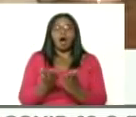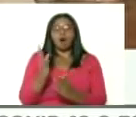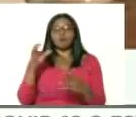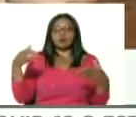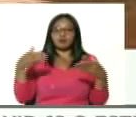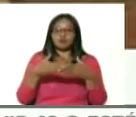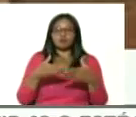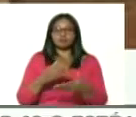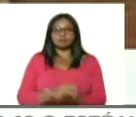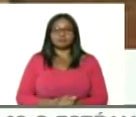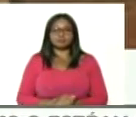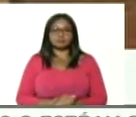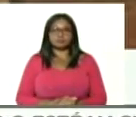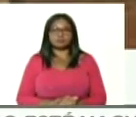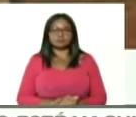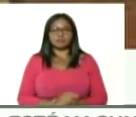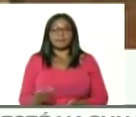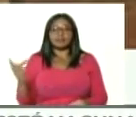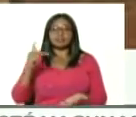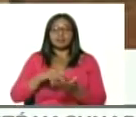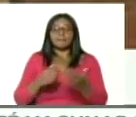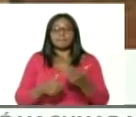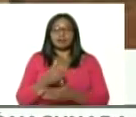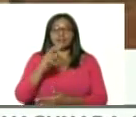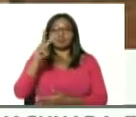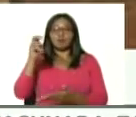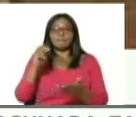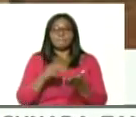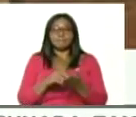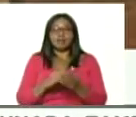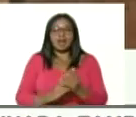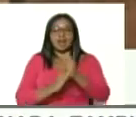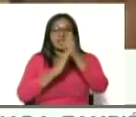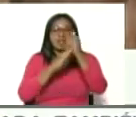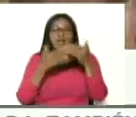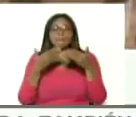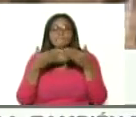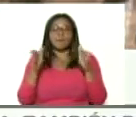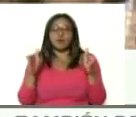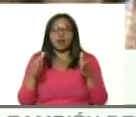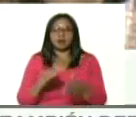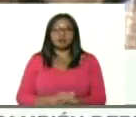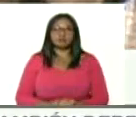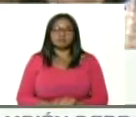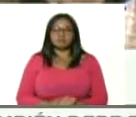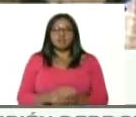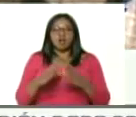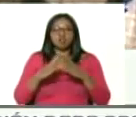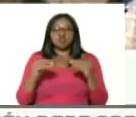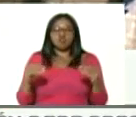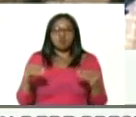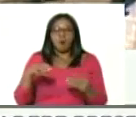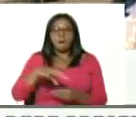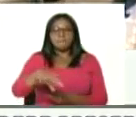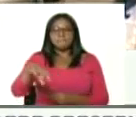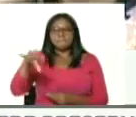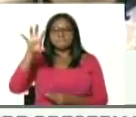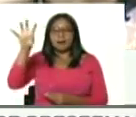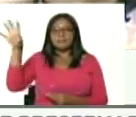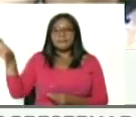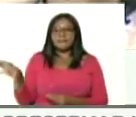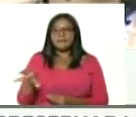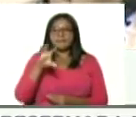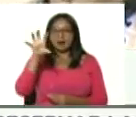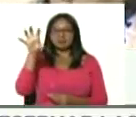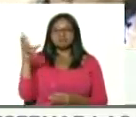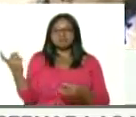van a participar más de 2.000 líderes populares de todos los países del mundo. Hasta